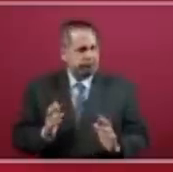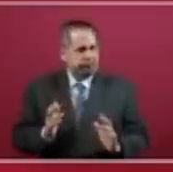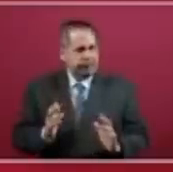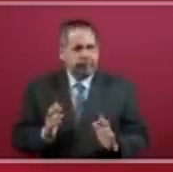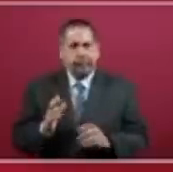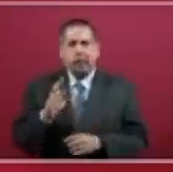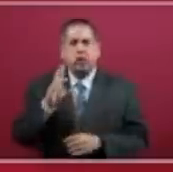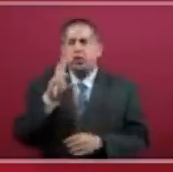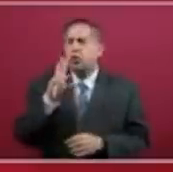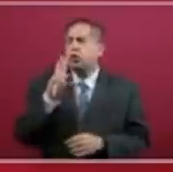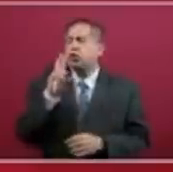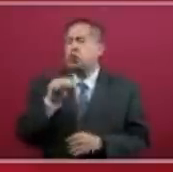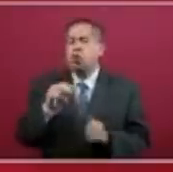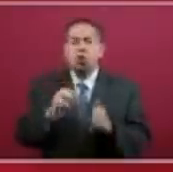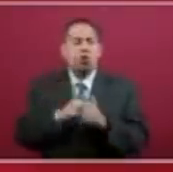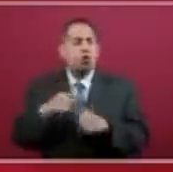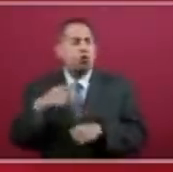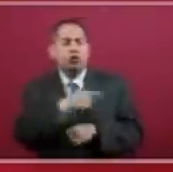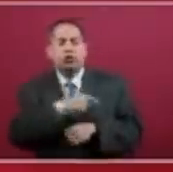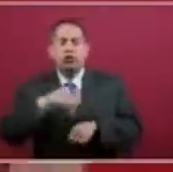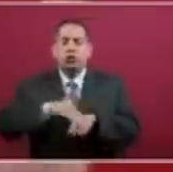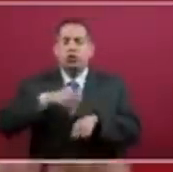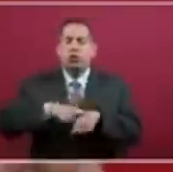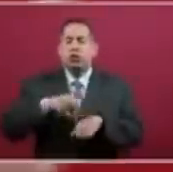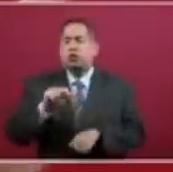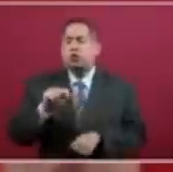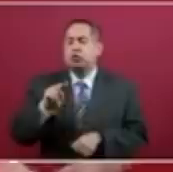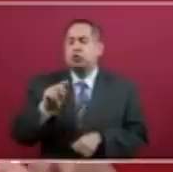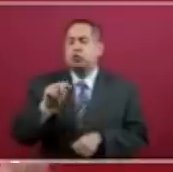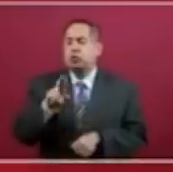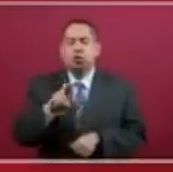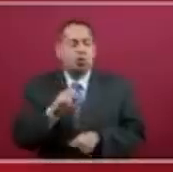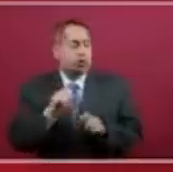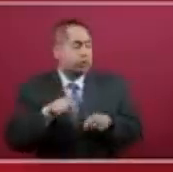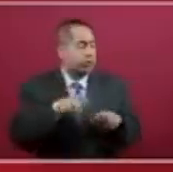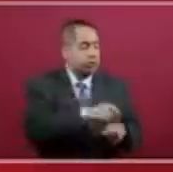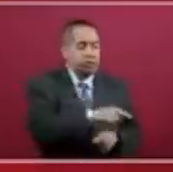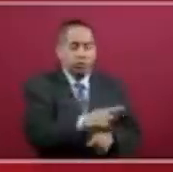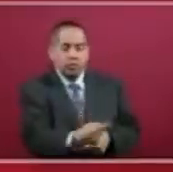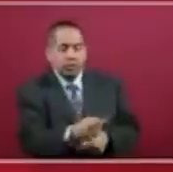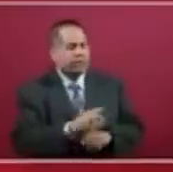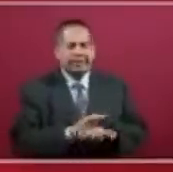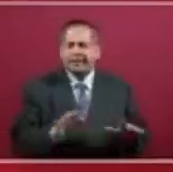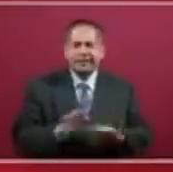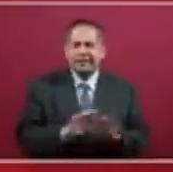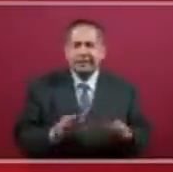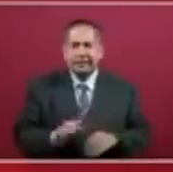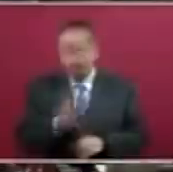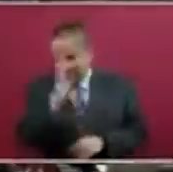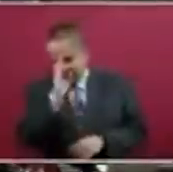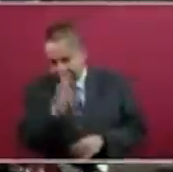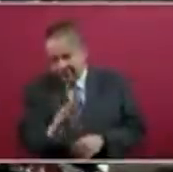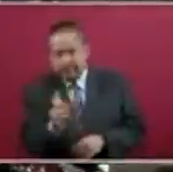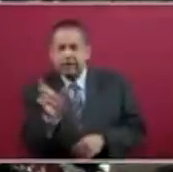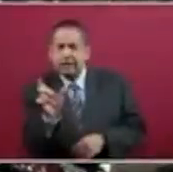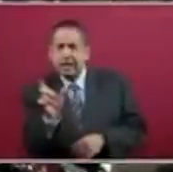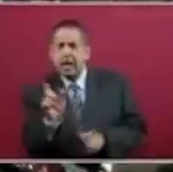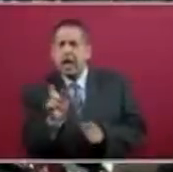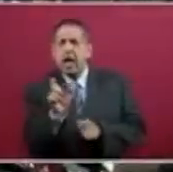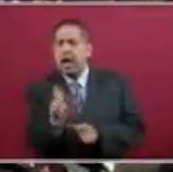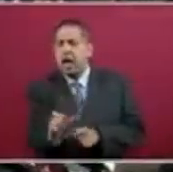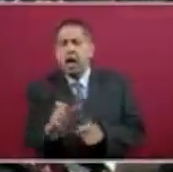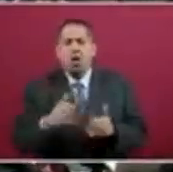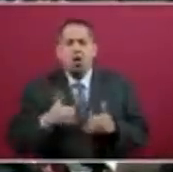a través del tutor, es una tarjeta al joven. El tutor lo que hace es que